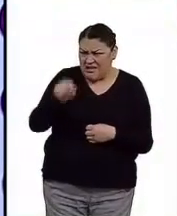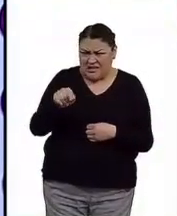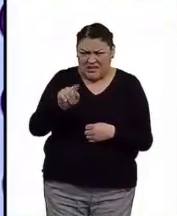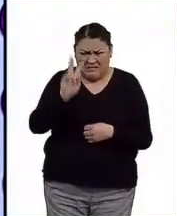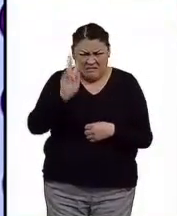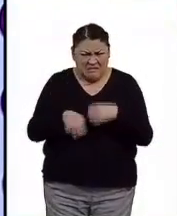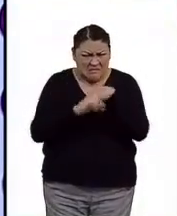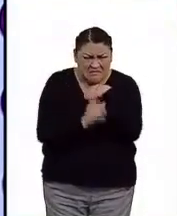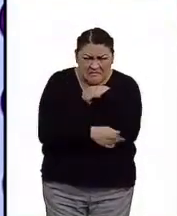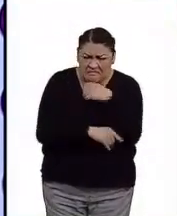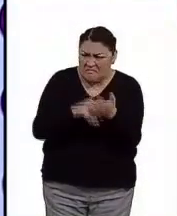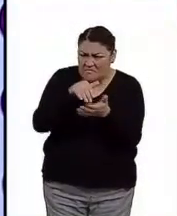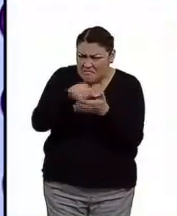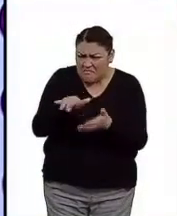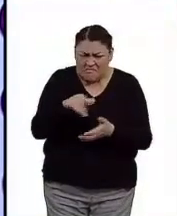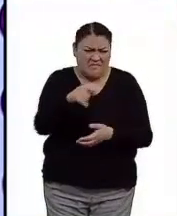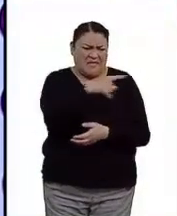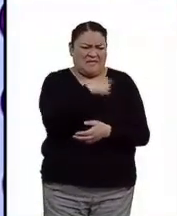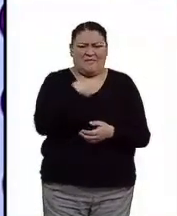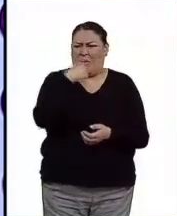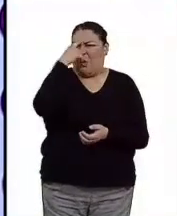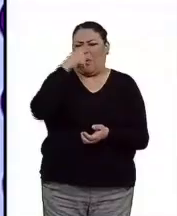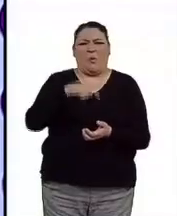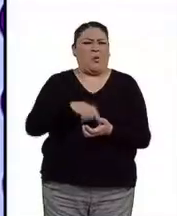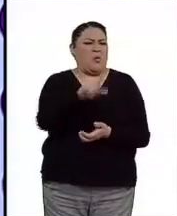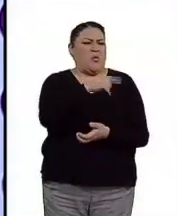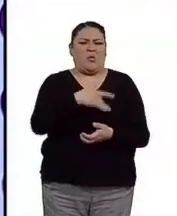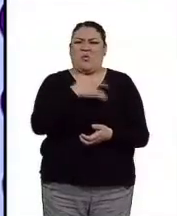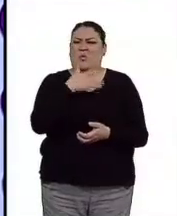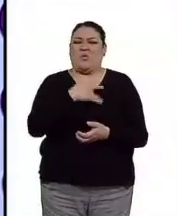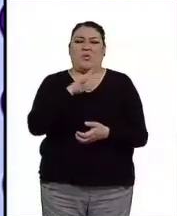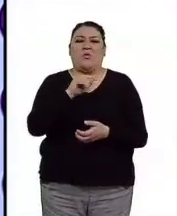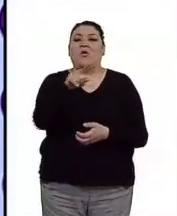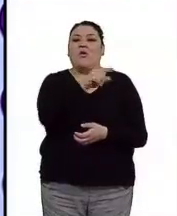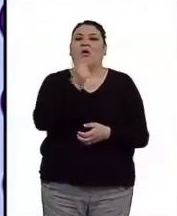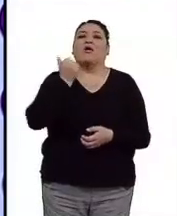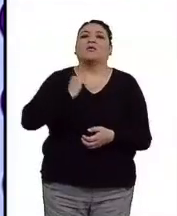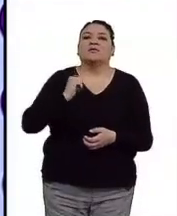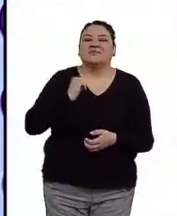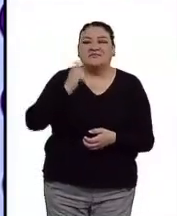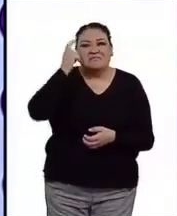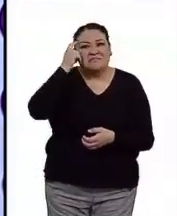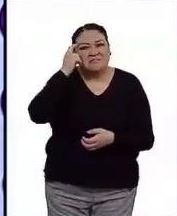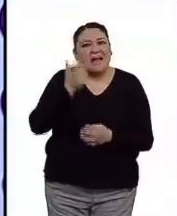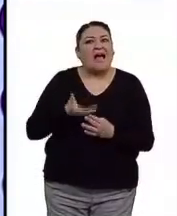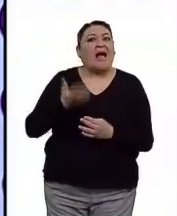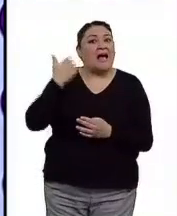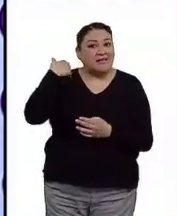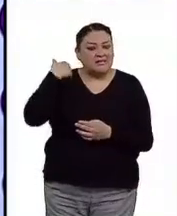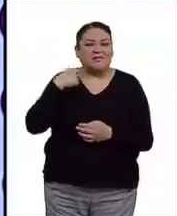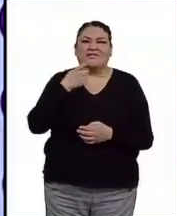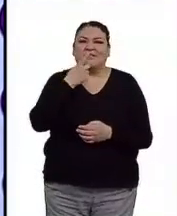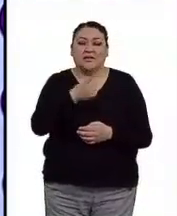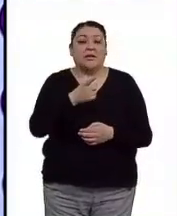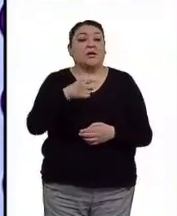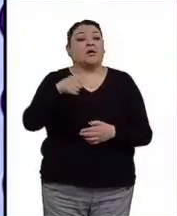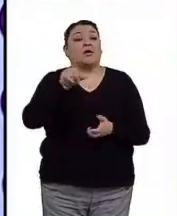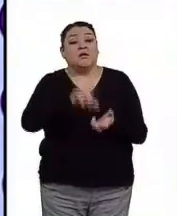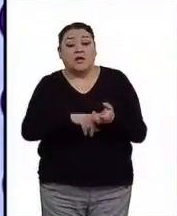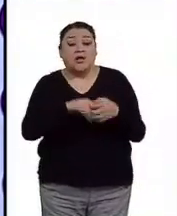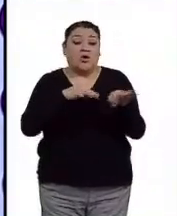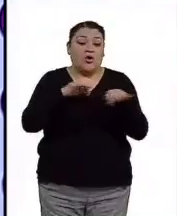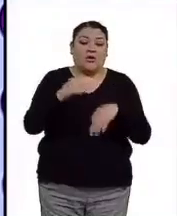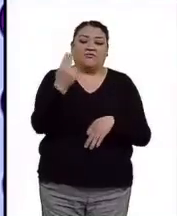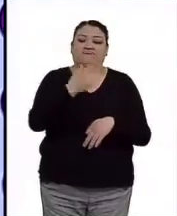despedida por embarazo. O sea, todavía se siguen teniendo como esos viejos resabios de cómo era el acceso a la justicia laboral de acuerdo